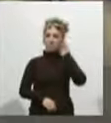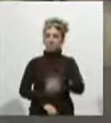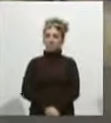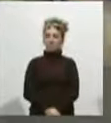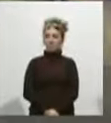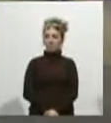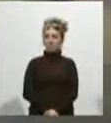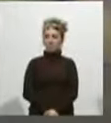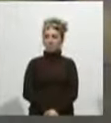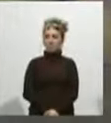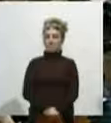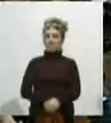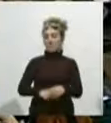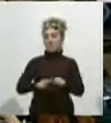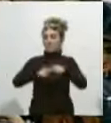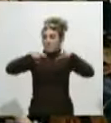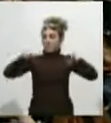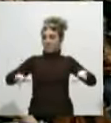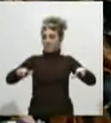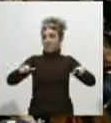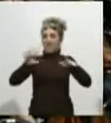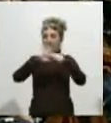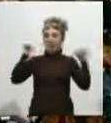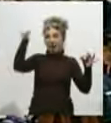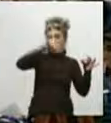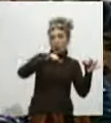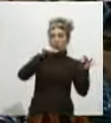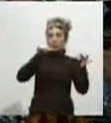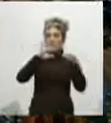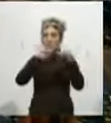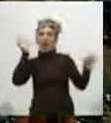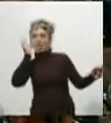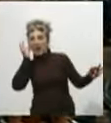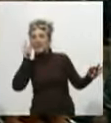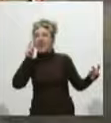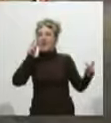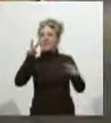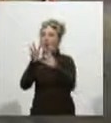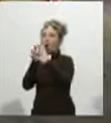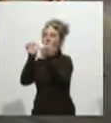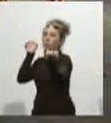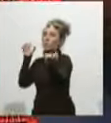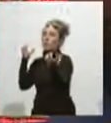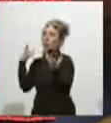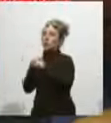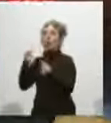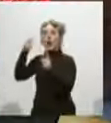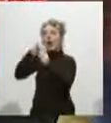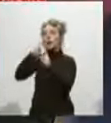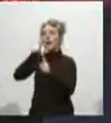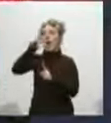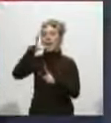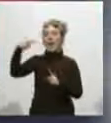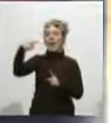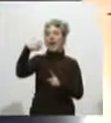Pues aquí está, amigos, amigas, también les veo cómplices con esta causa, con esta campaña LGTB de